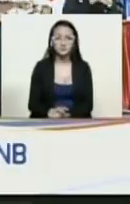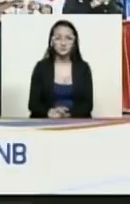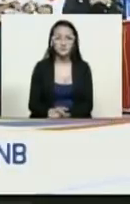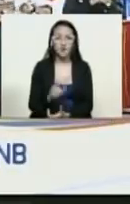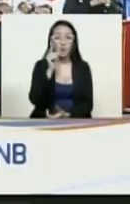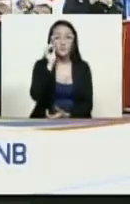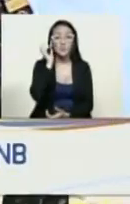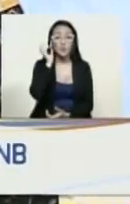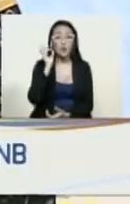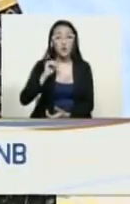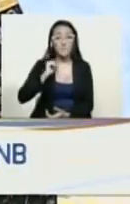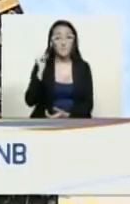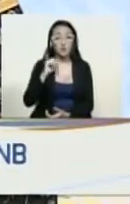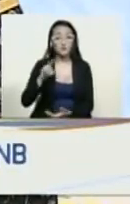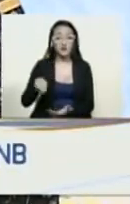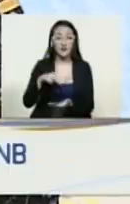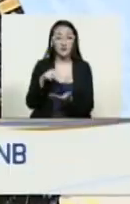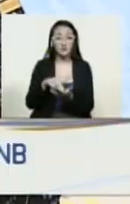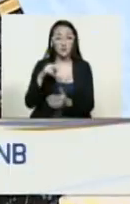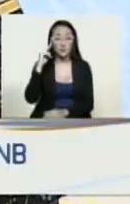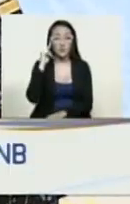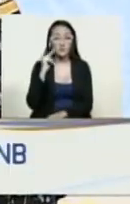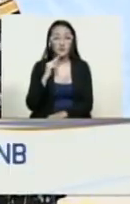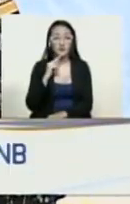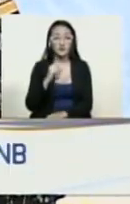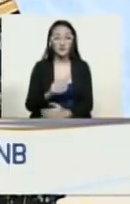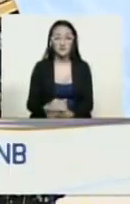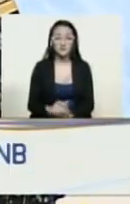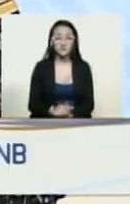Hombres y mujeres de la Policía Nacional Bolivariana.